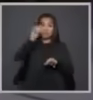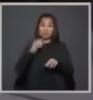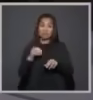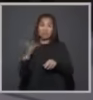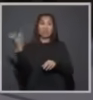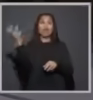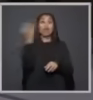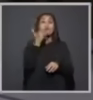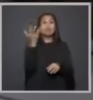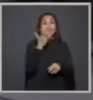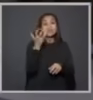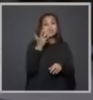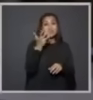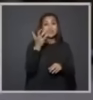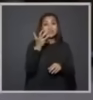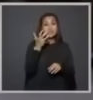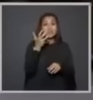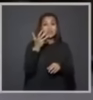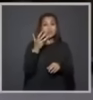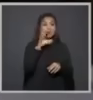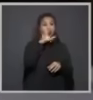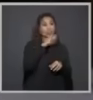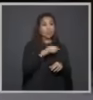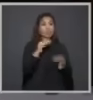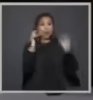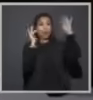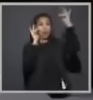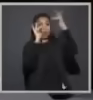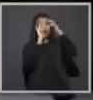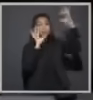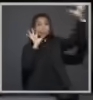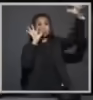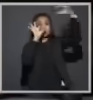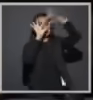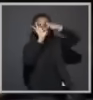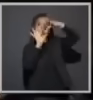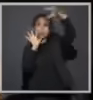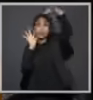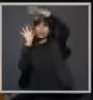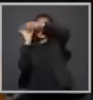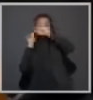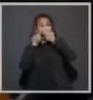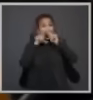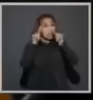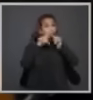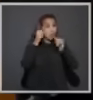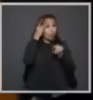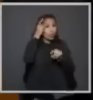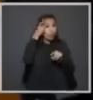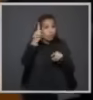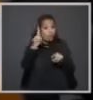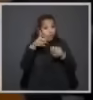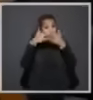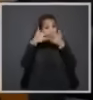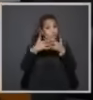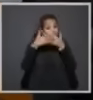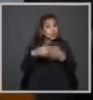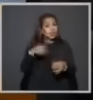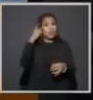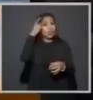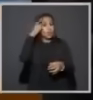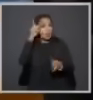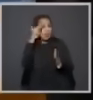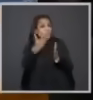red de tutores con empresarios, con dueños de talleres, con dueños de comercio, para